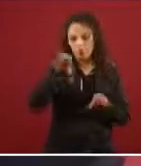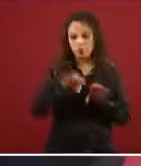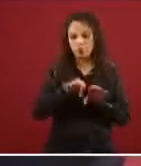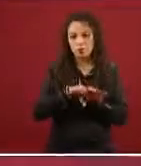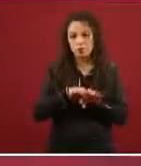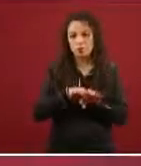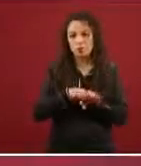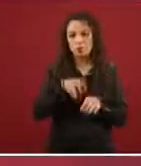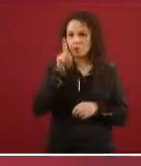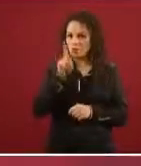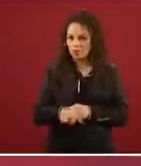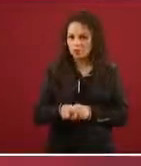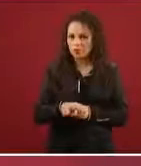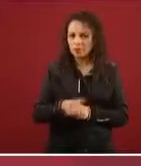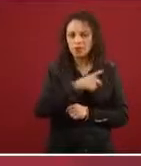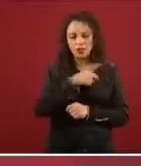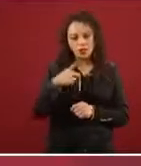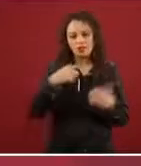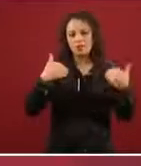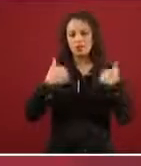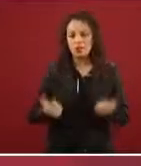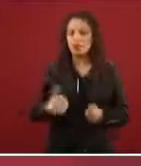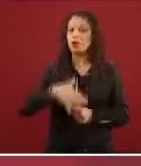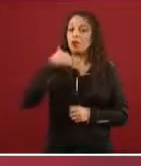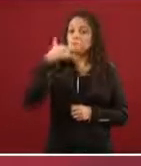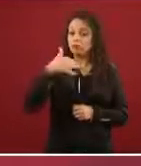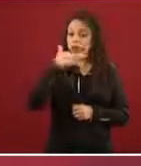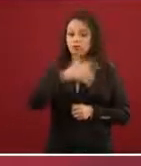que causa la corrupción.